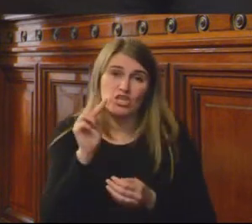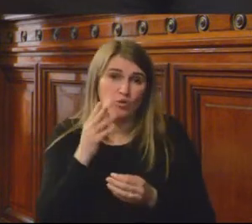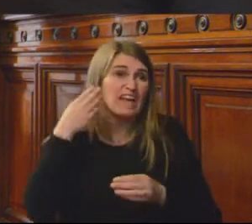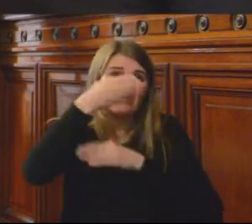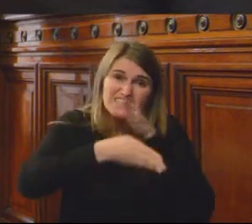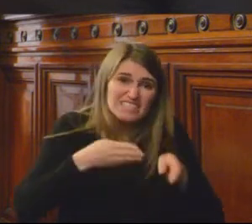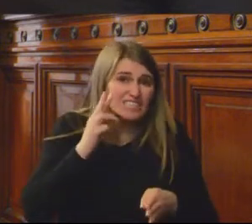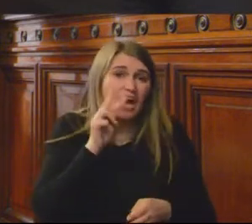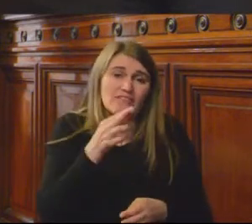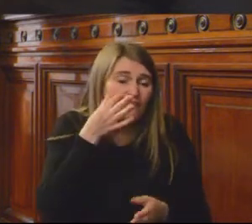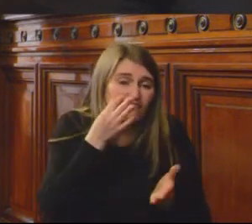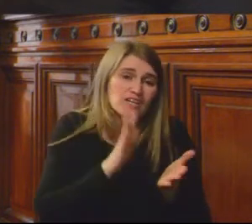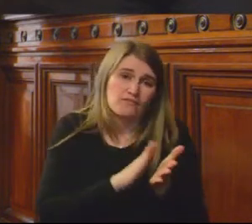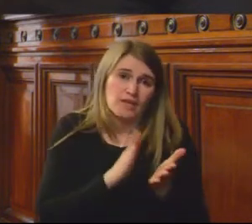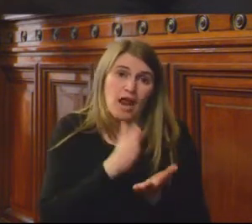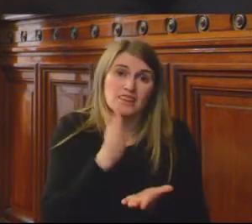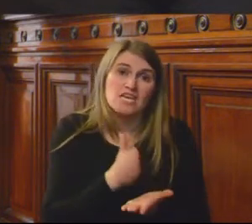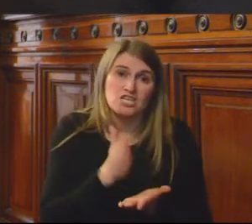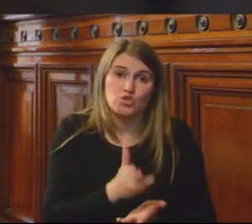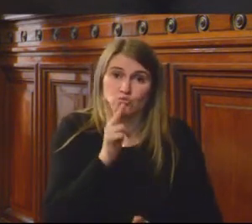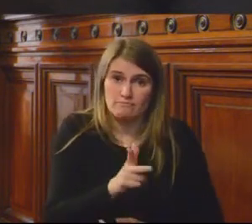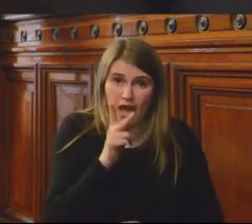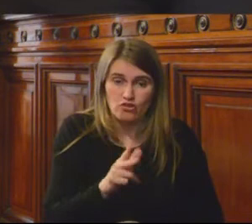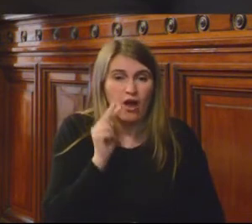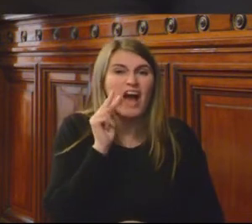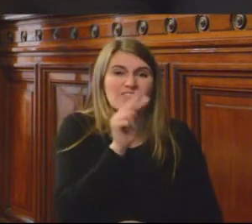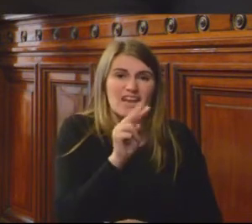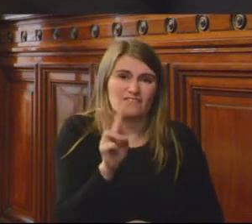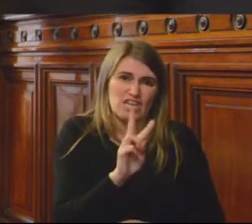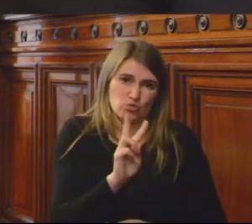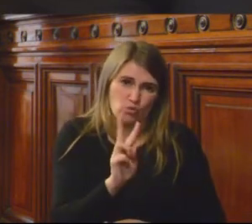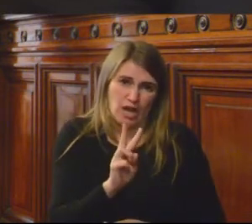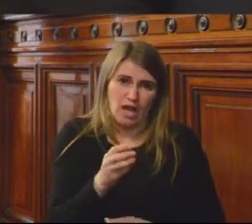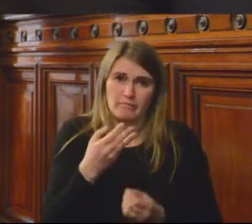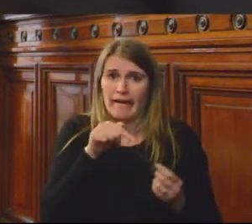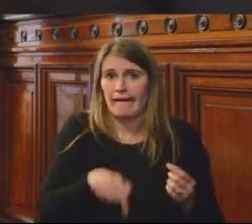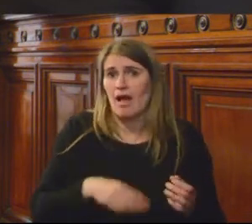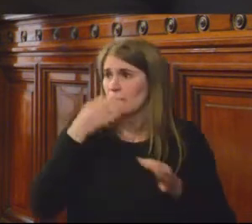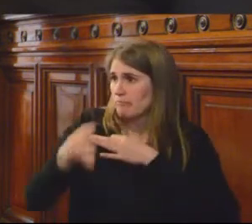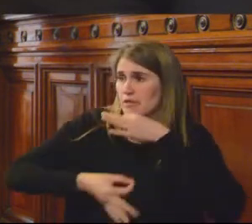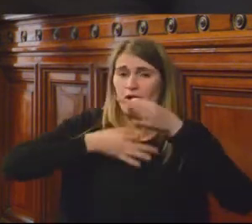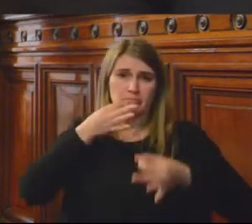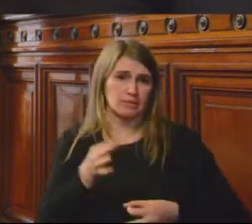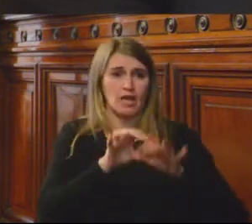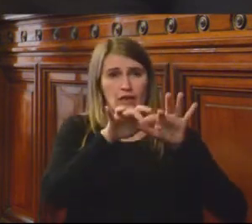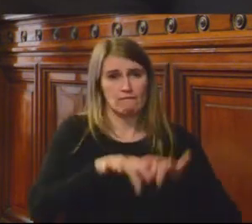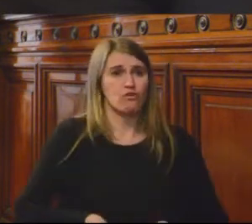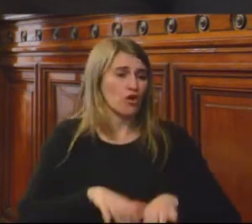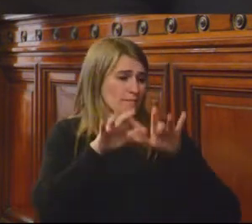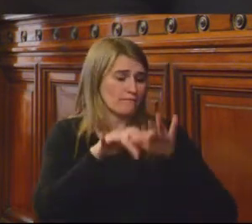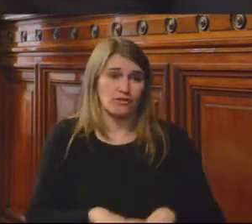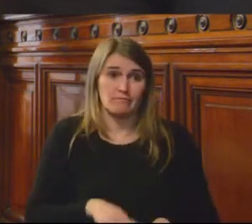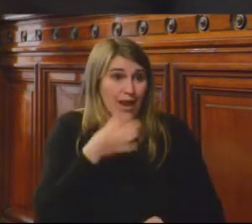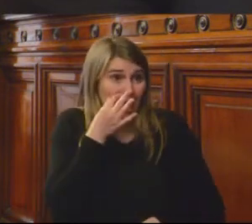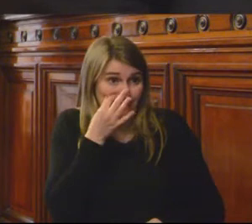de derechos humanos y qué es lo que está pasando en Venezuela. Porque a veces se presenta acá un escenario o unos informes que traen ustedes que realmente no